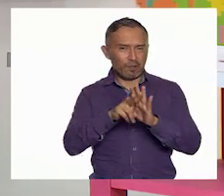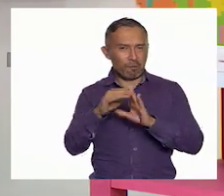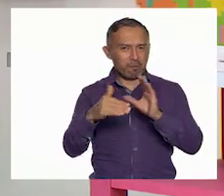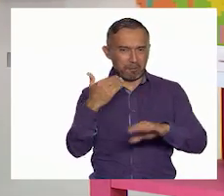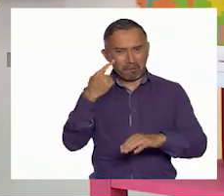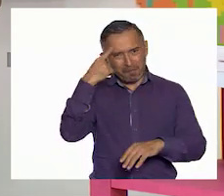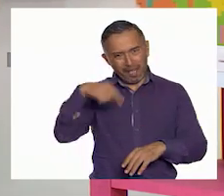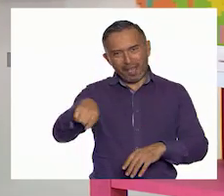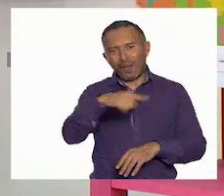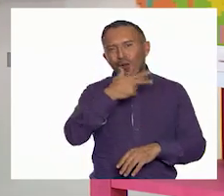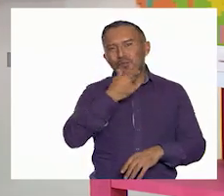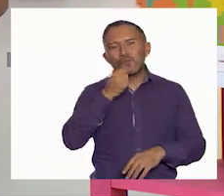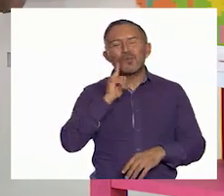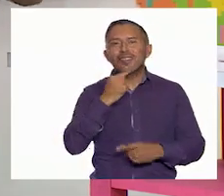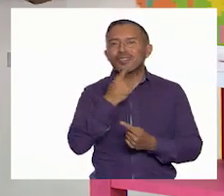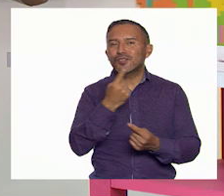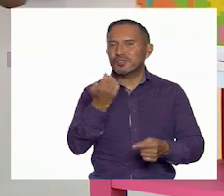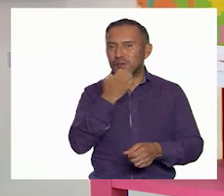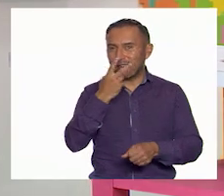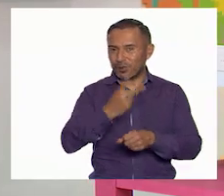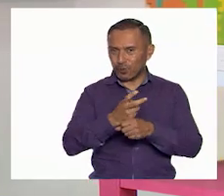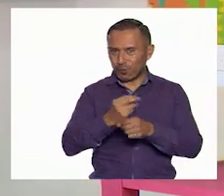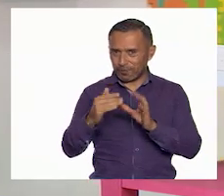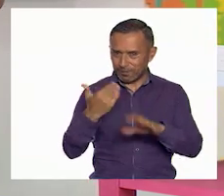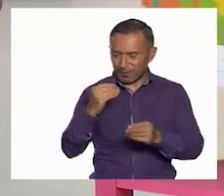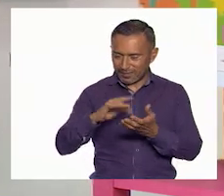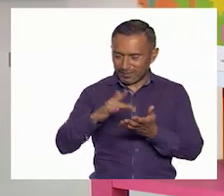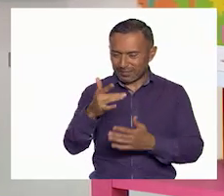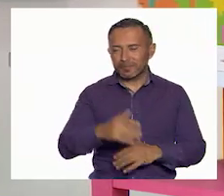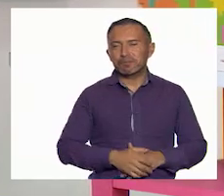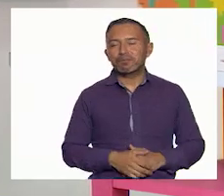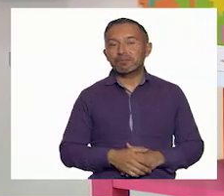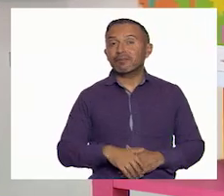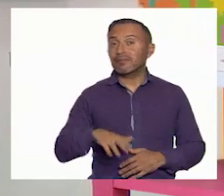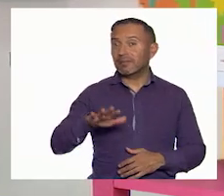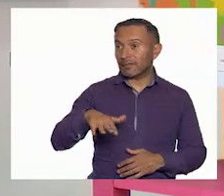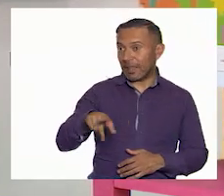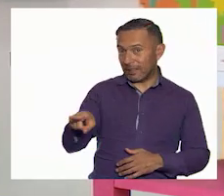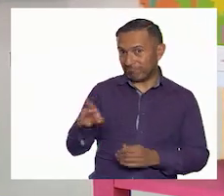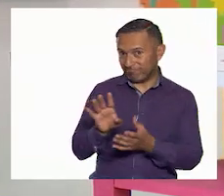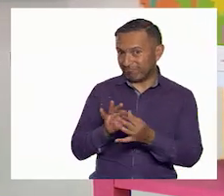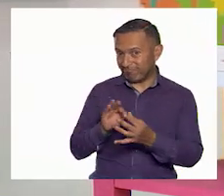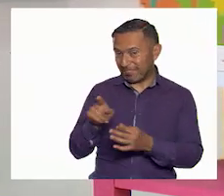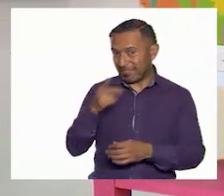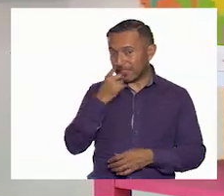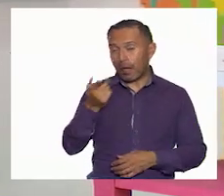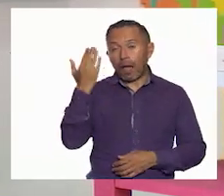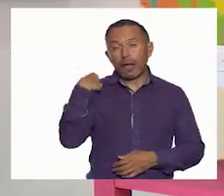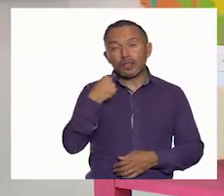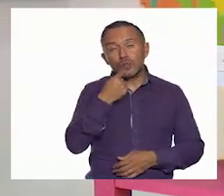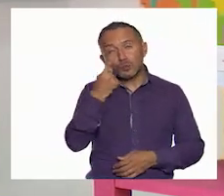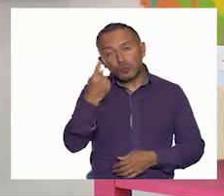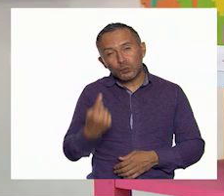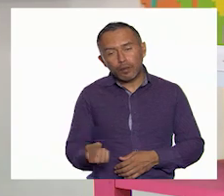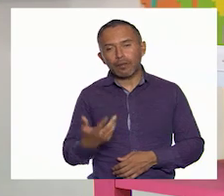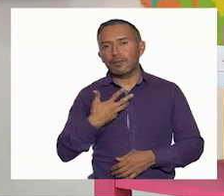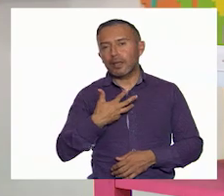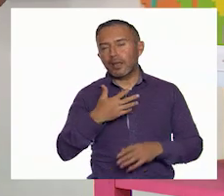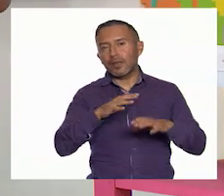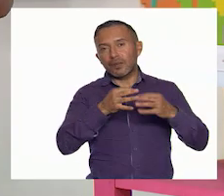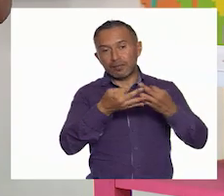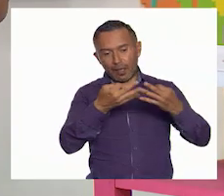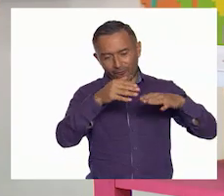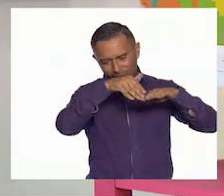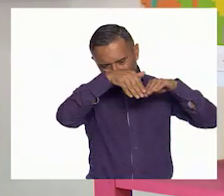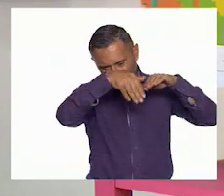y niños de segundo grado. Como él nos contaba, cuando él era niño había una barranca donde se juntaba el agua